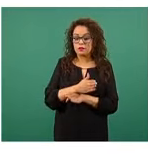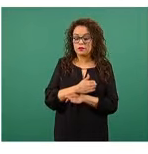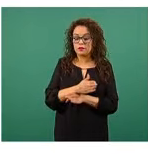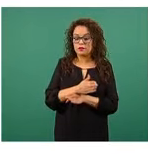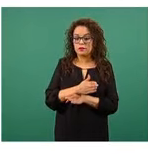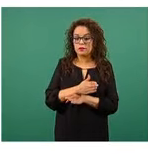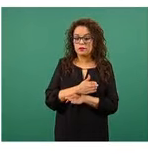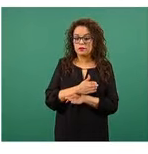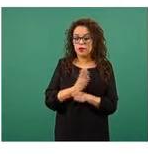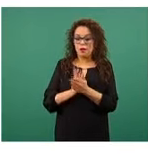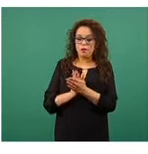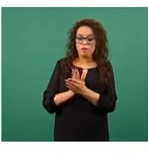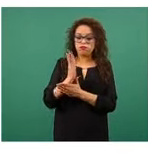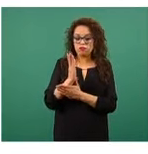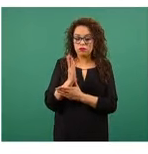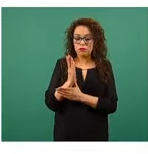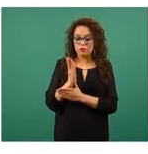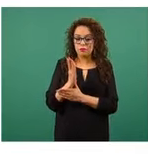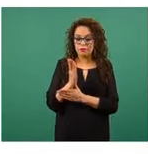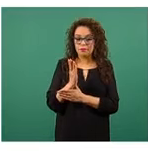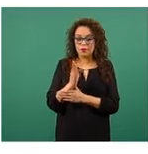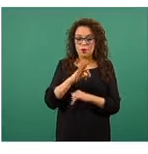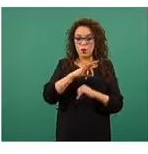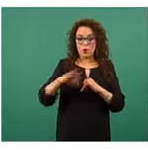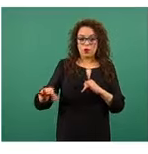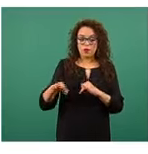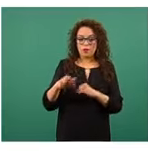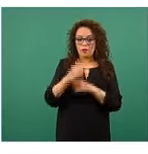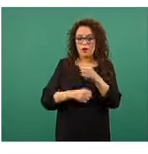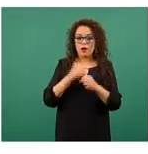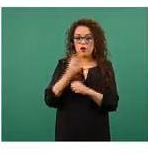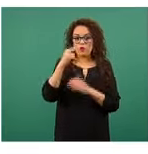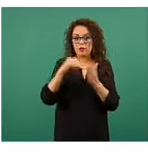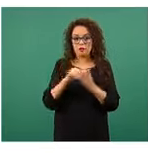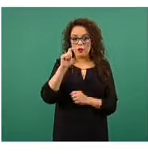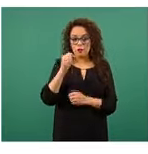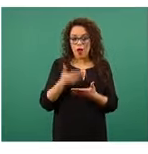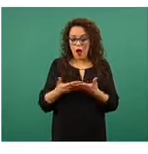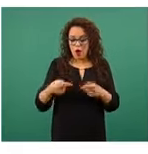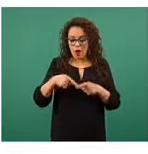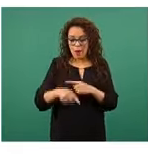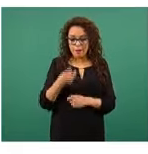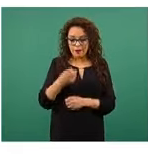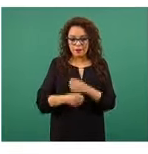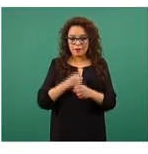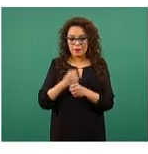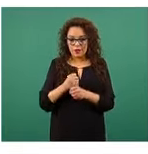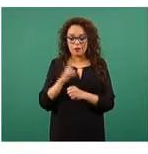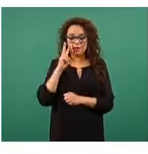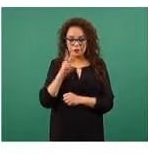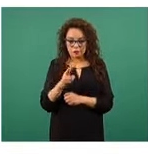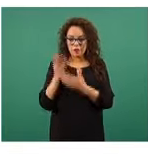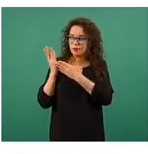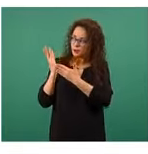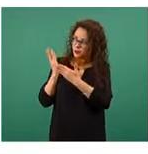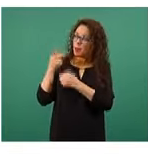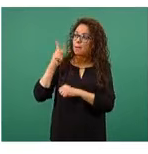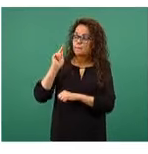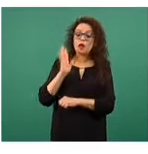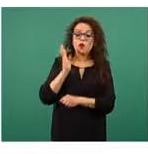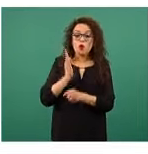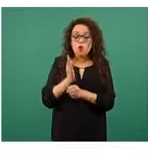tener a fines y principios de este año, pero entonces sí vemos como 2 semanas continuas nuevamente vuelven a tener intensidad